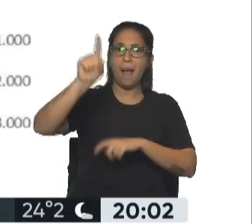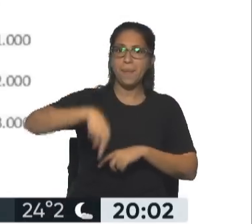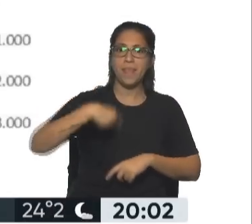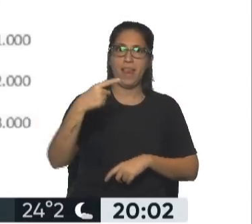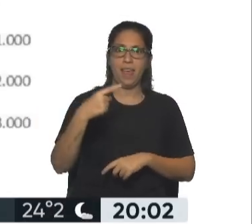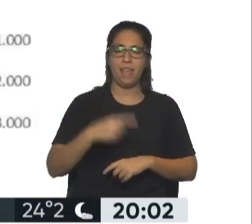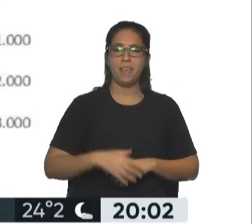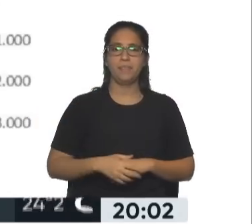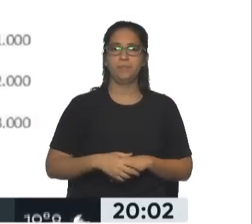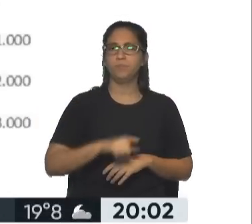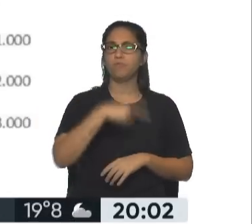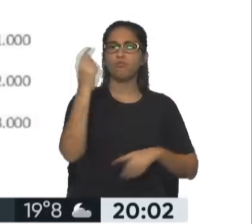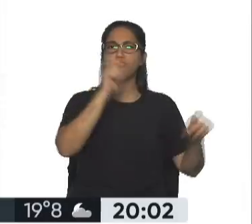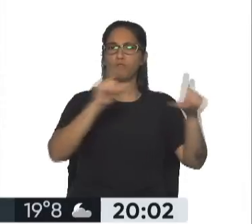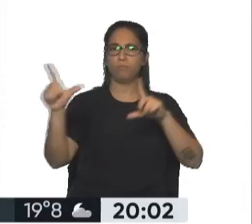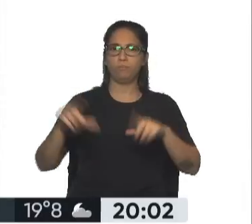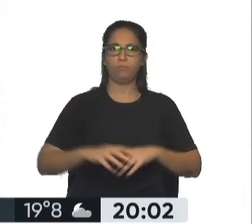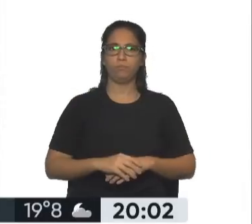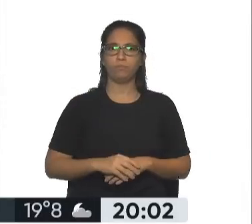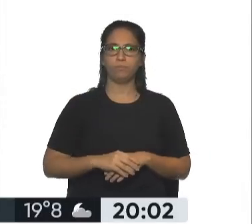al otro.